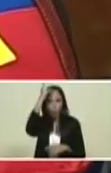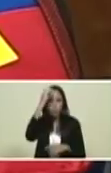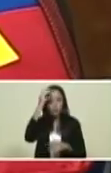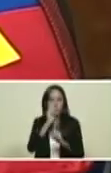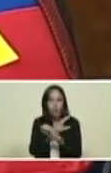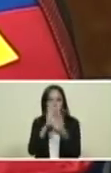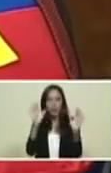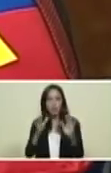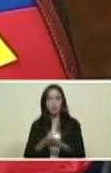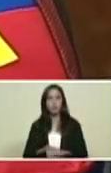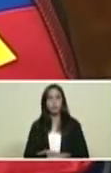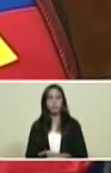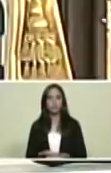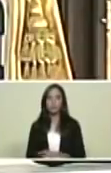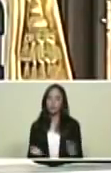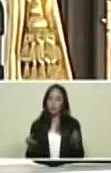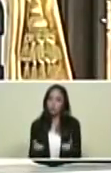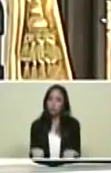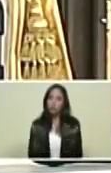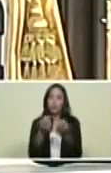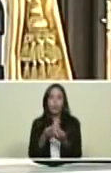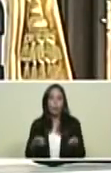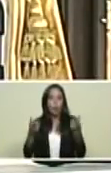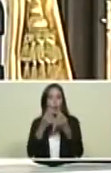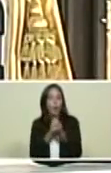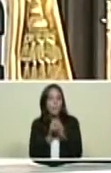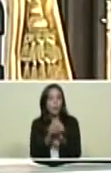¿no? Y valoremos lo que tenemos,